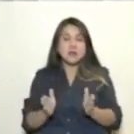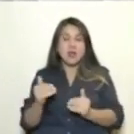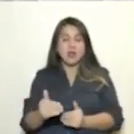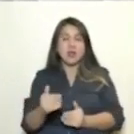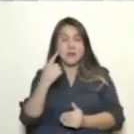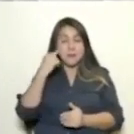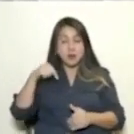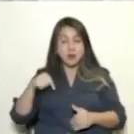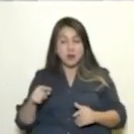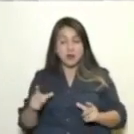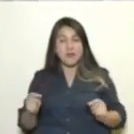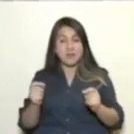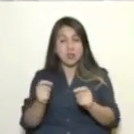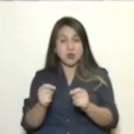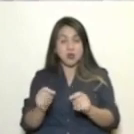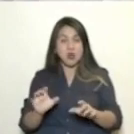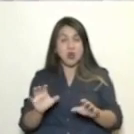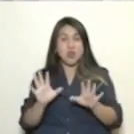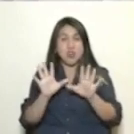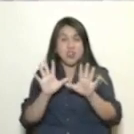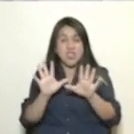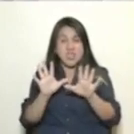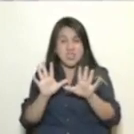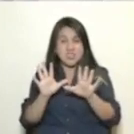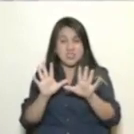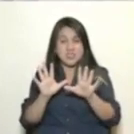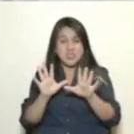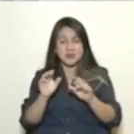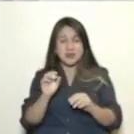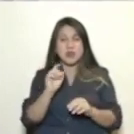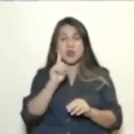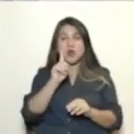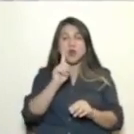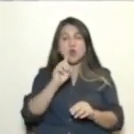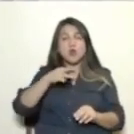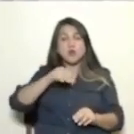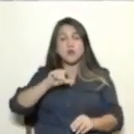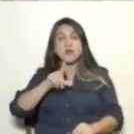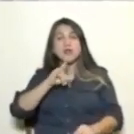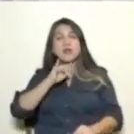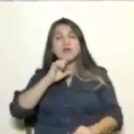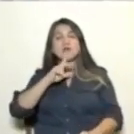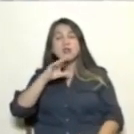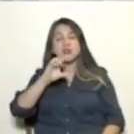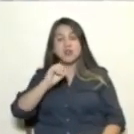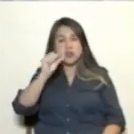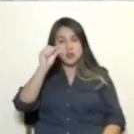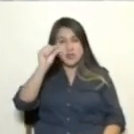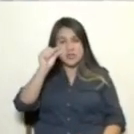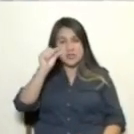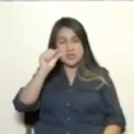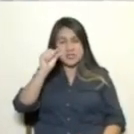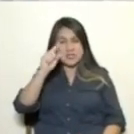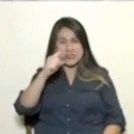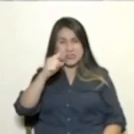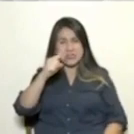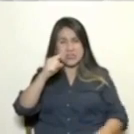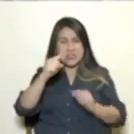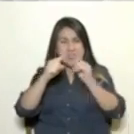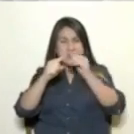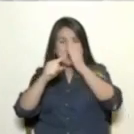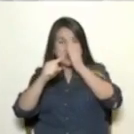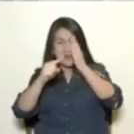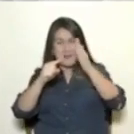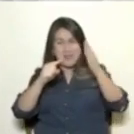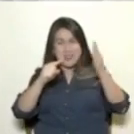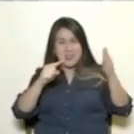me dicen a mí que es la 10 milésima parte de un milímetro, uh-huh. o sea, que este milímetro, que es así, usted lo divide